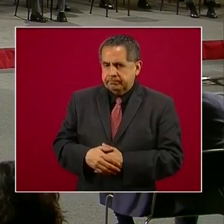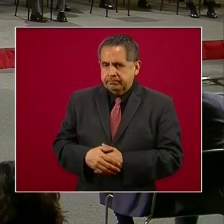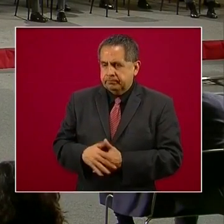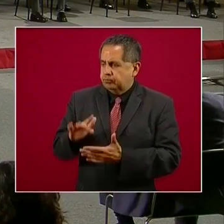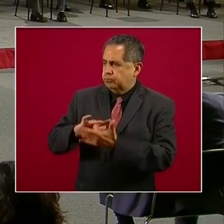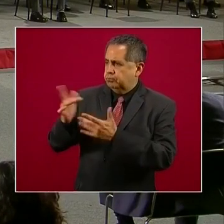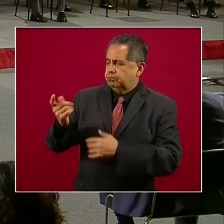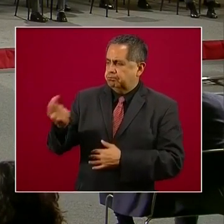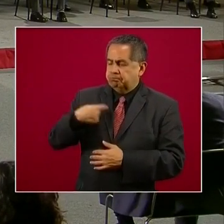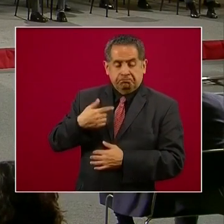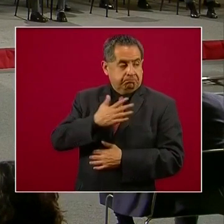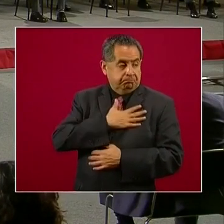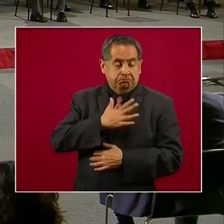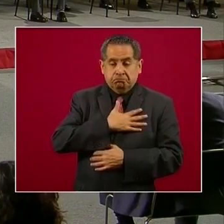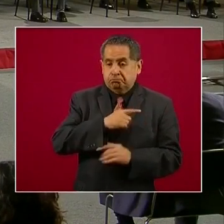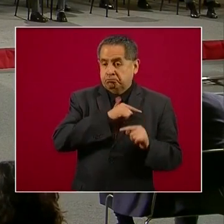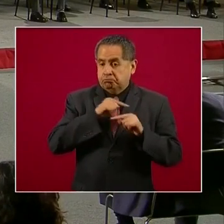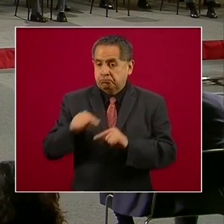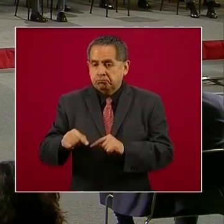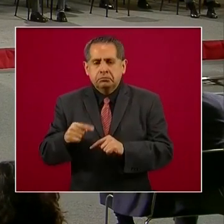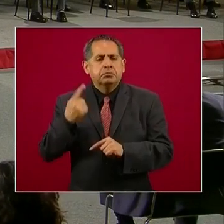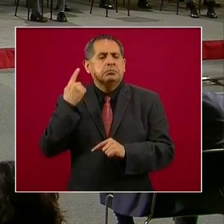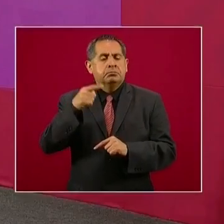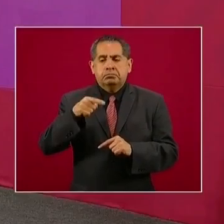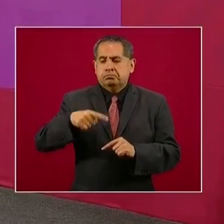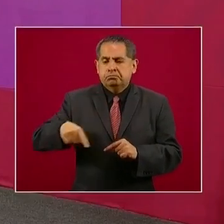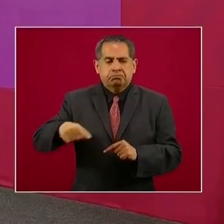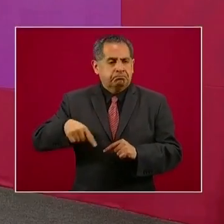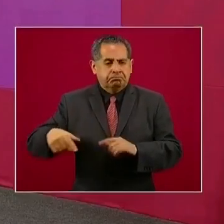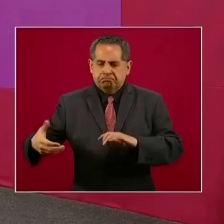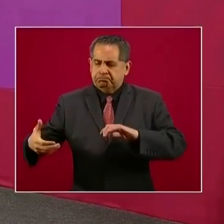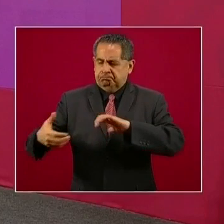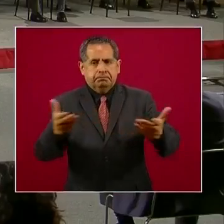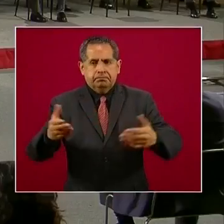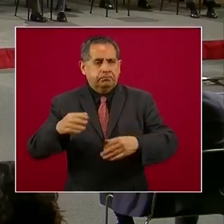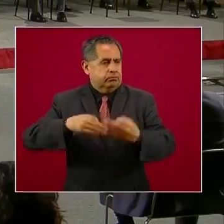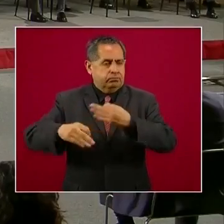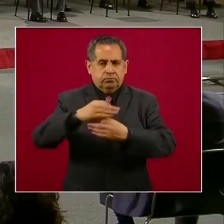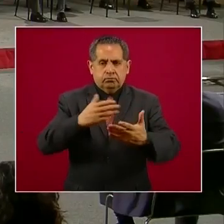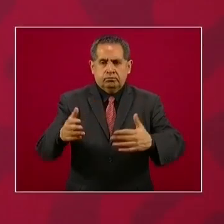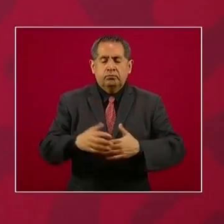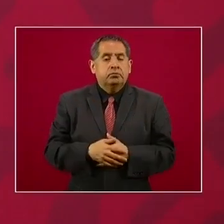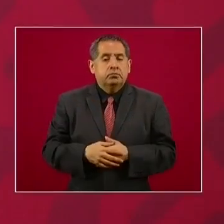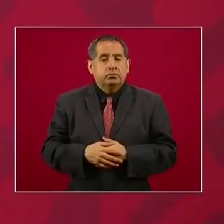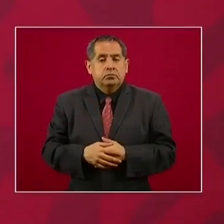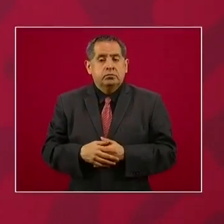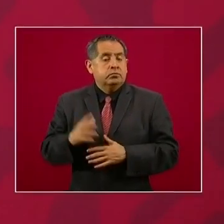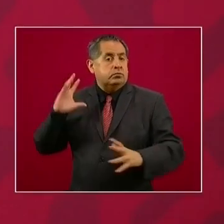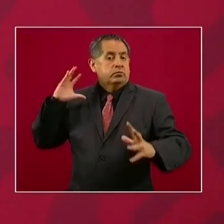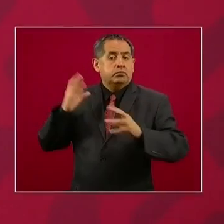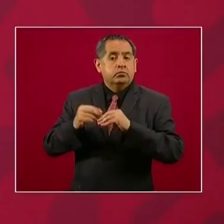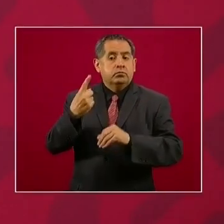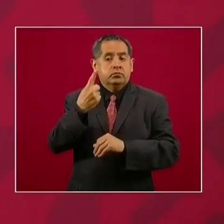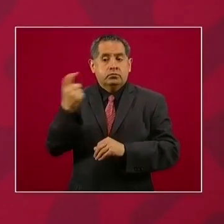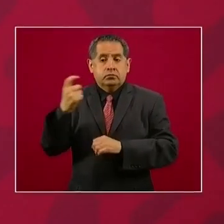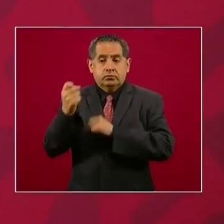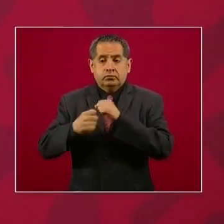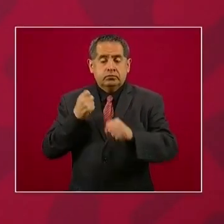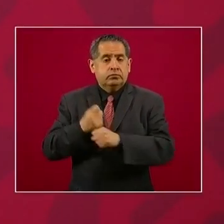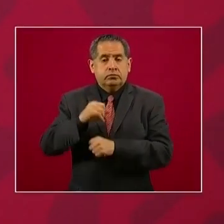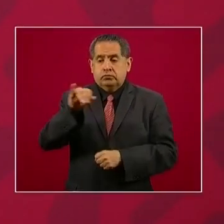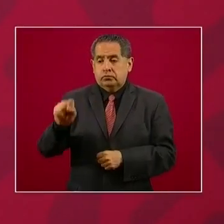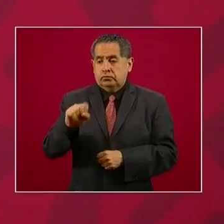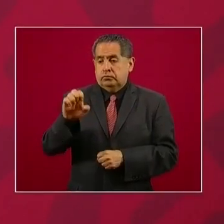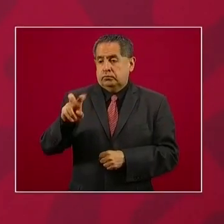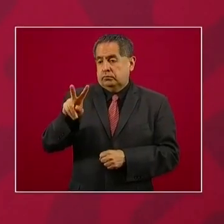convocarnos para sacar adelante este importante acuerdo en favor de mexico a casi 100 años que josé vasconcelos